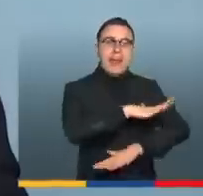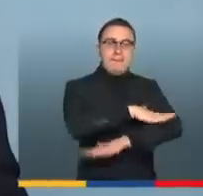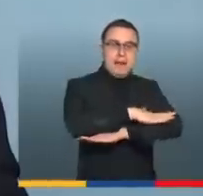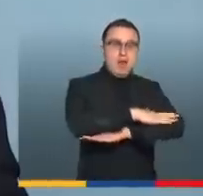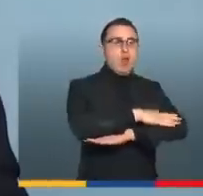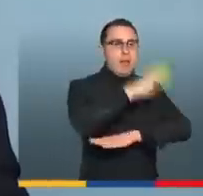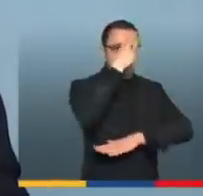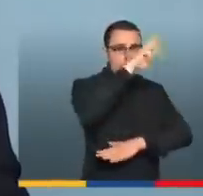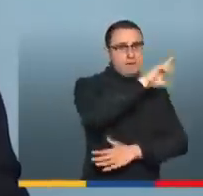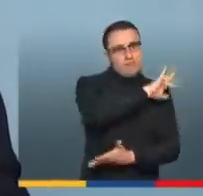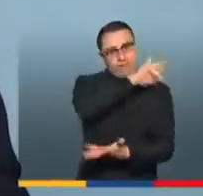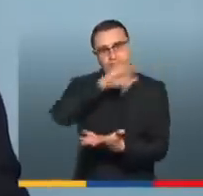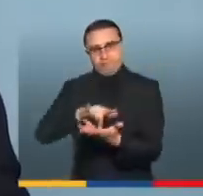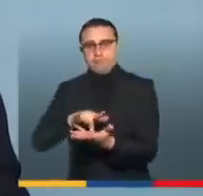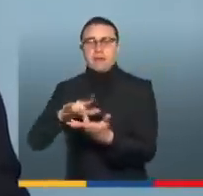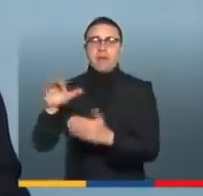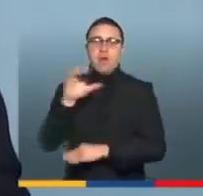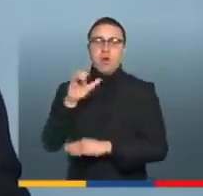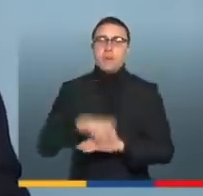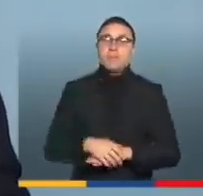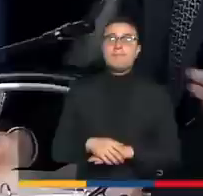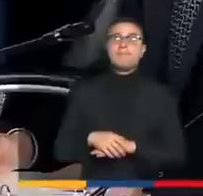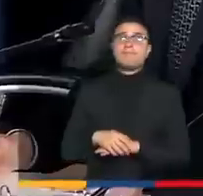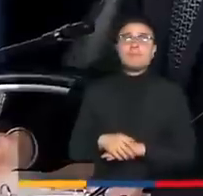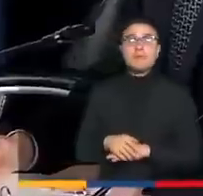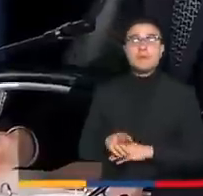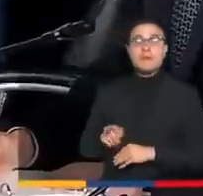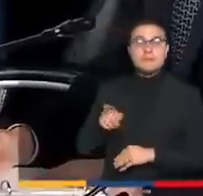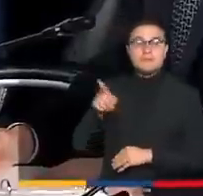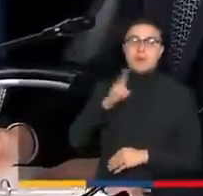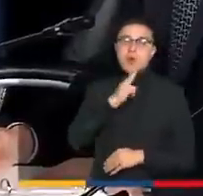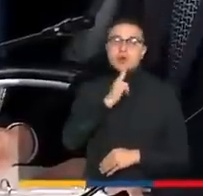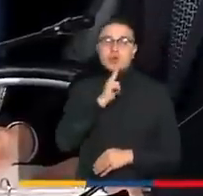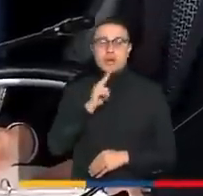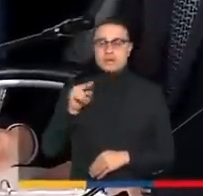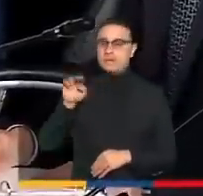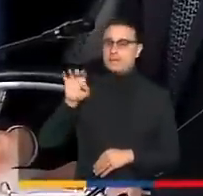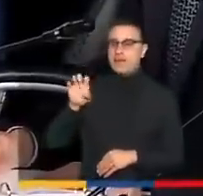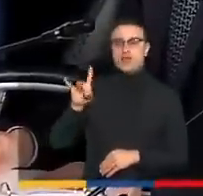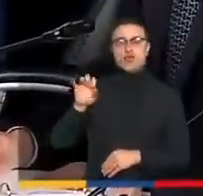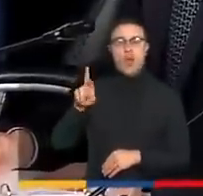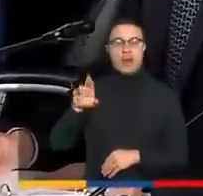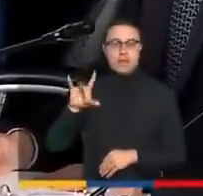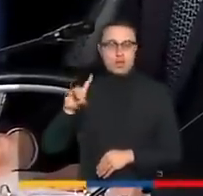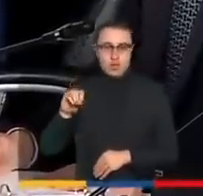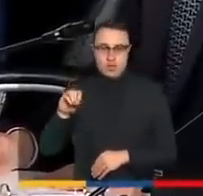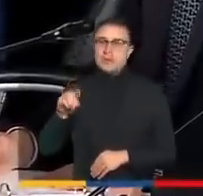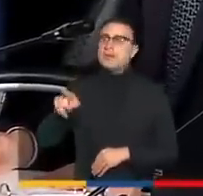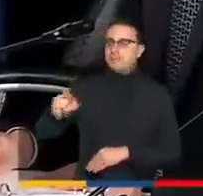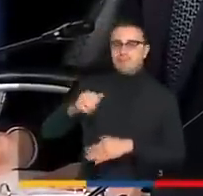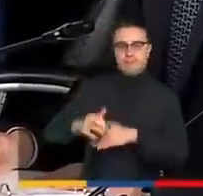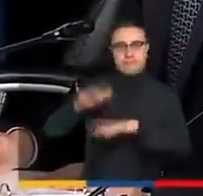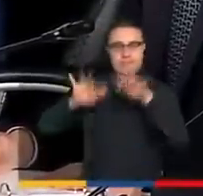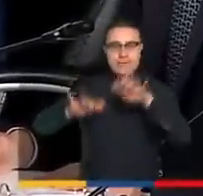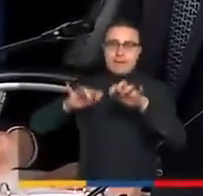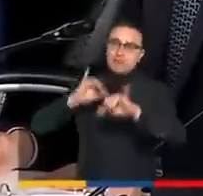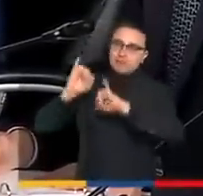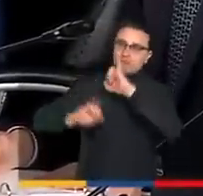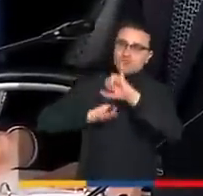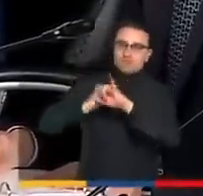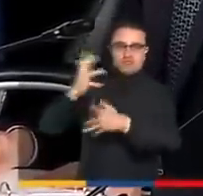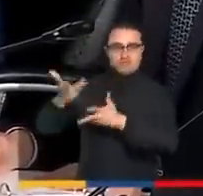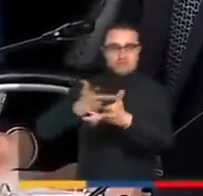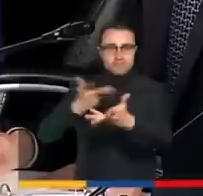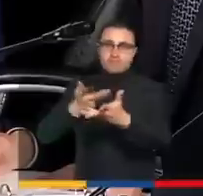Colombia. Por Honduras está el embajador Eduardo Enrique Reina García, secretario de Relaciones Exteriores y